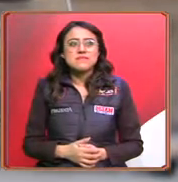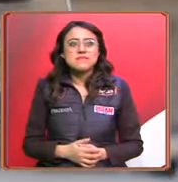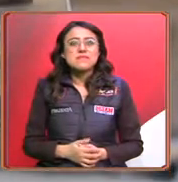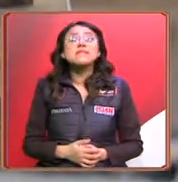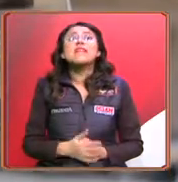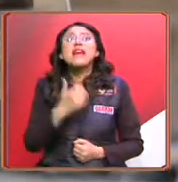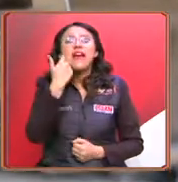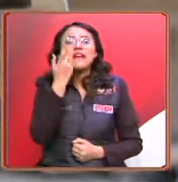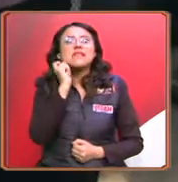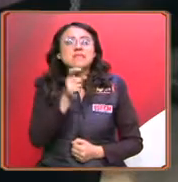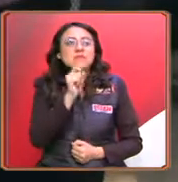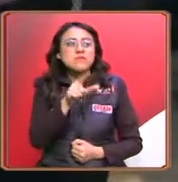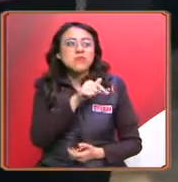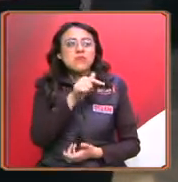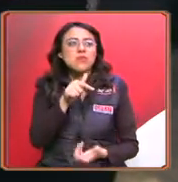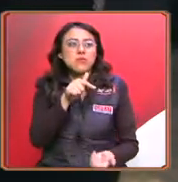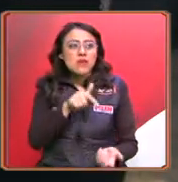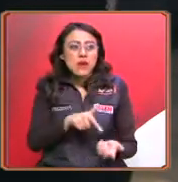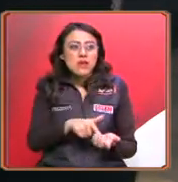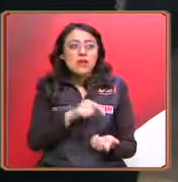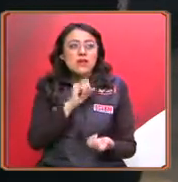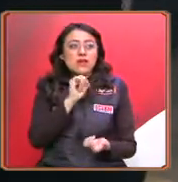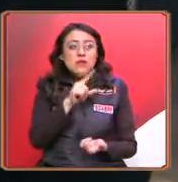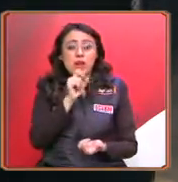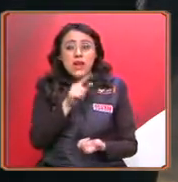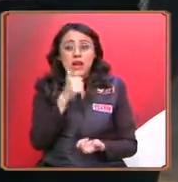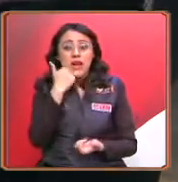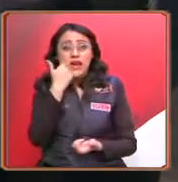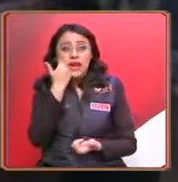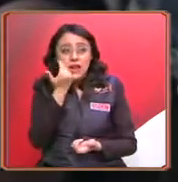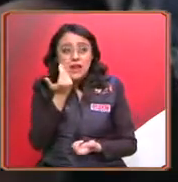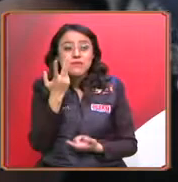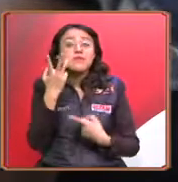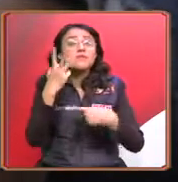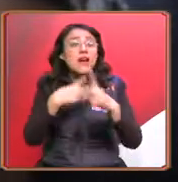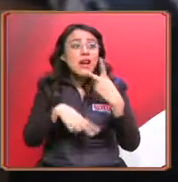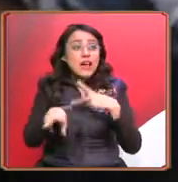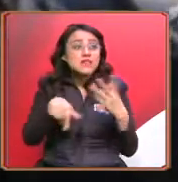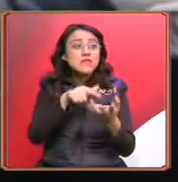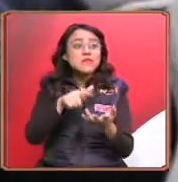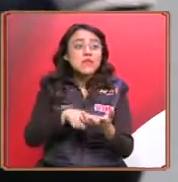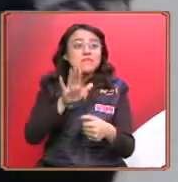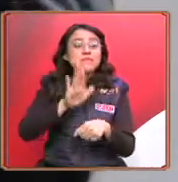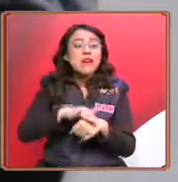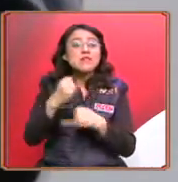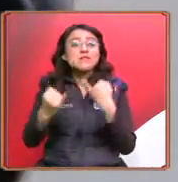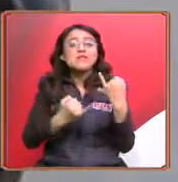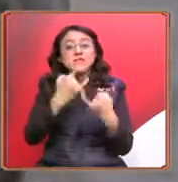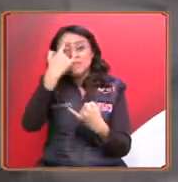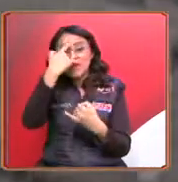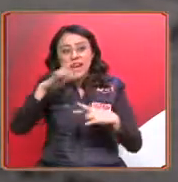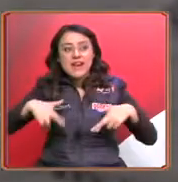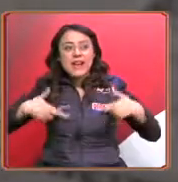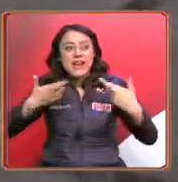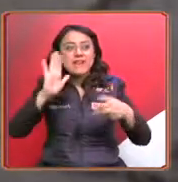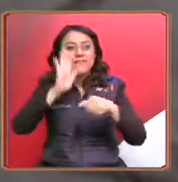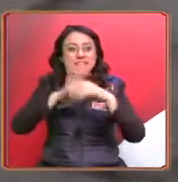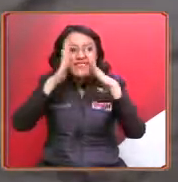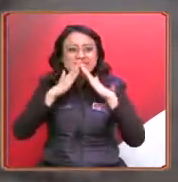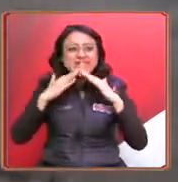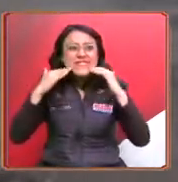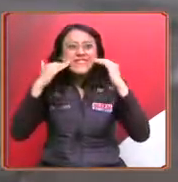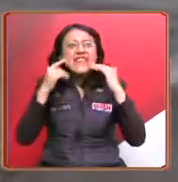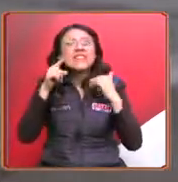Queremos regresar ahí y además queremos visitar más zonas con más juguetes para regalar más sonrisas. Y